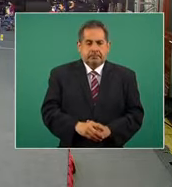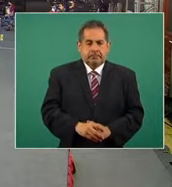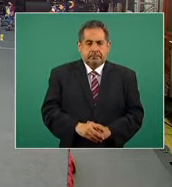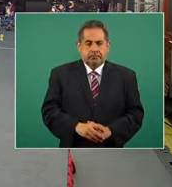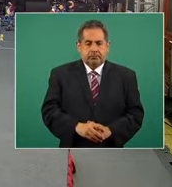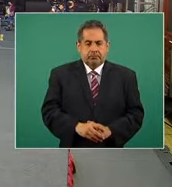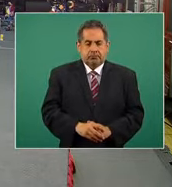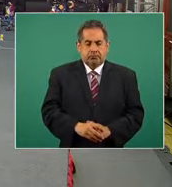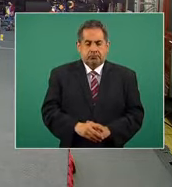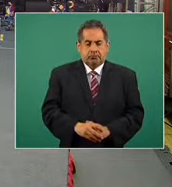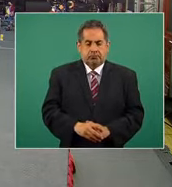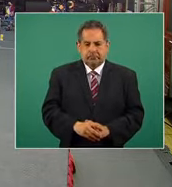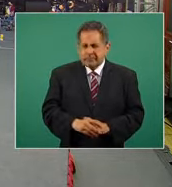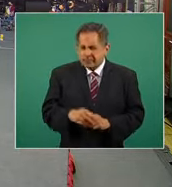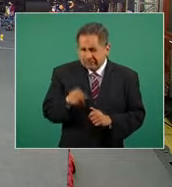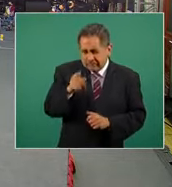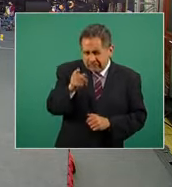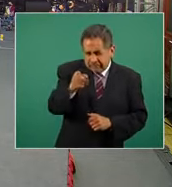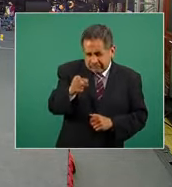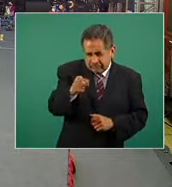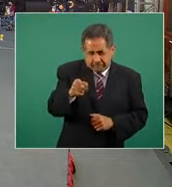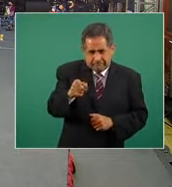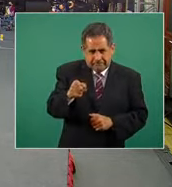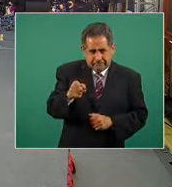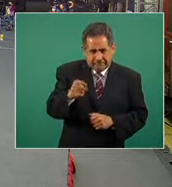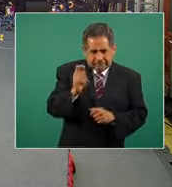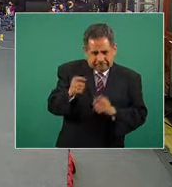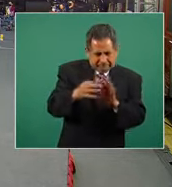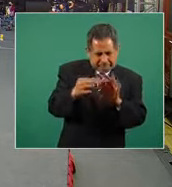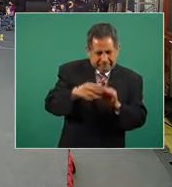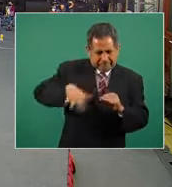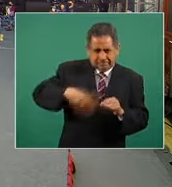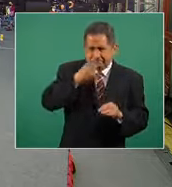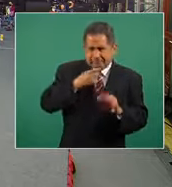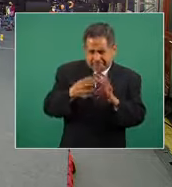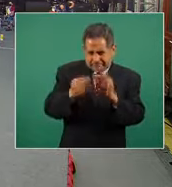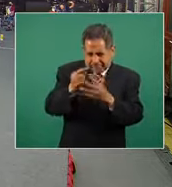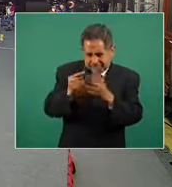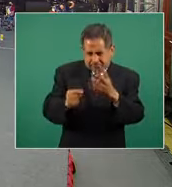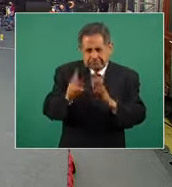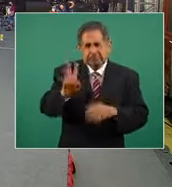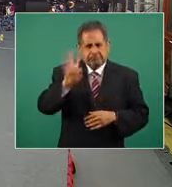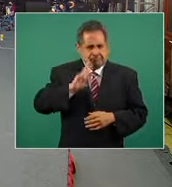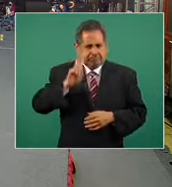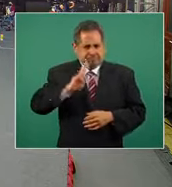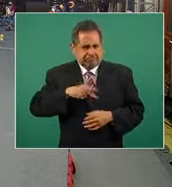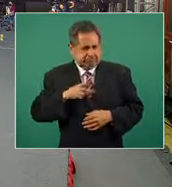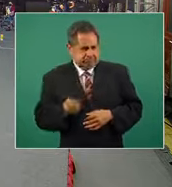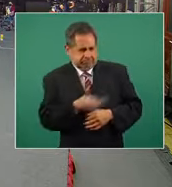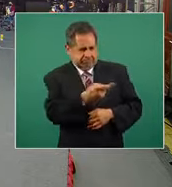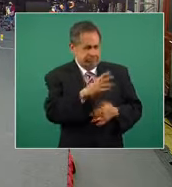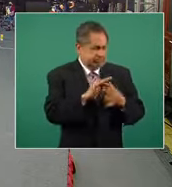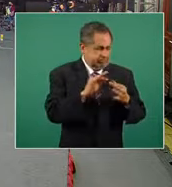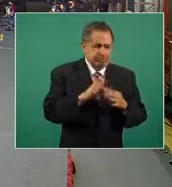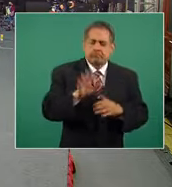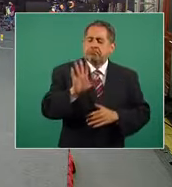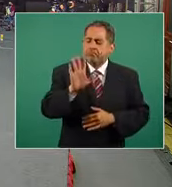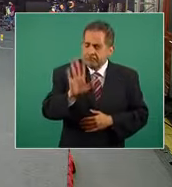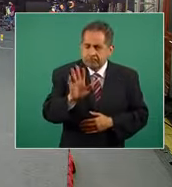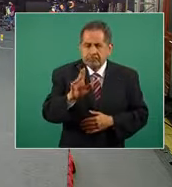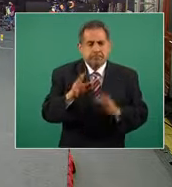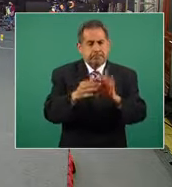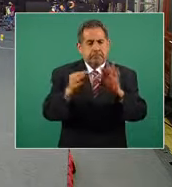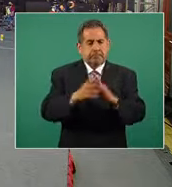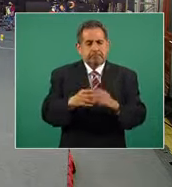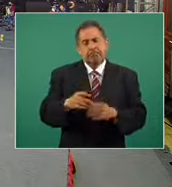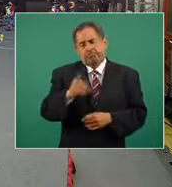Bueno, no tengo los pormenores del caso que usted me está señalando, con mucho gusto se los detallo. Pero sería